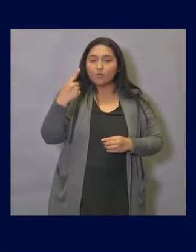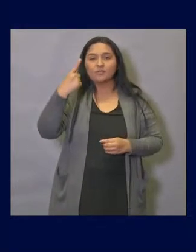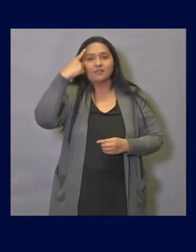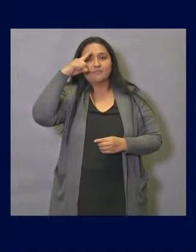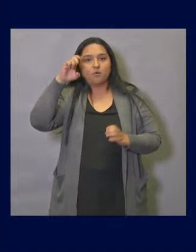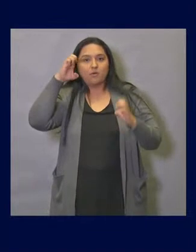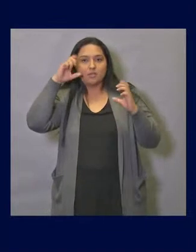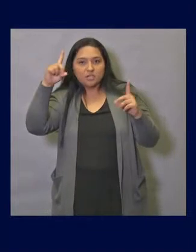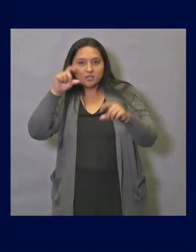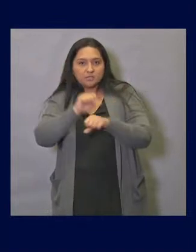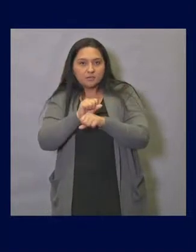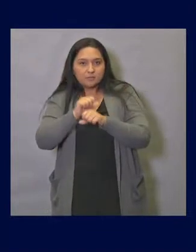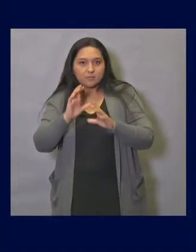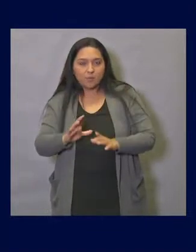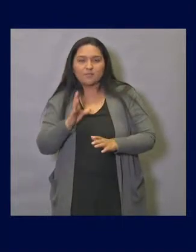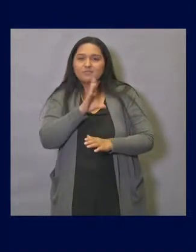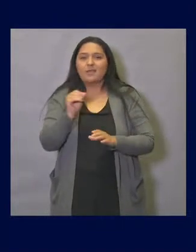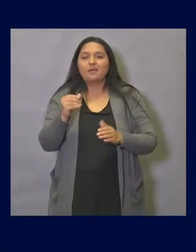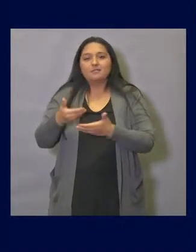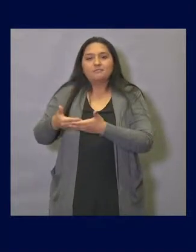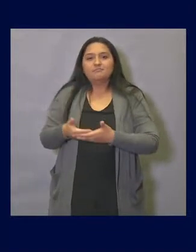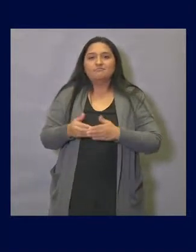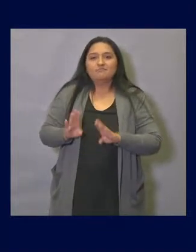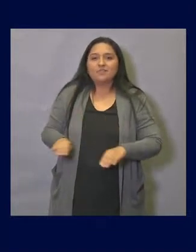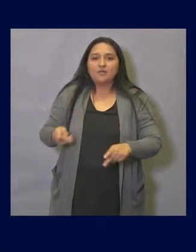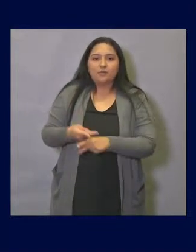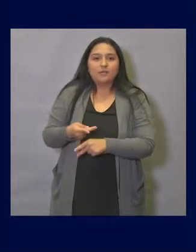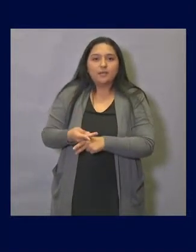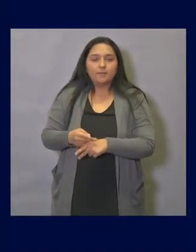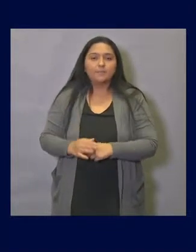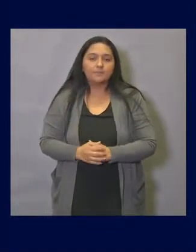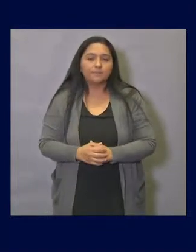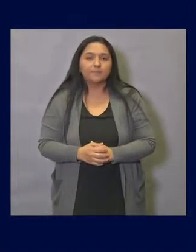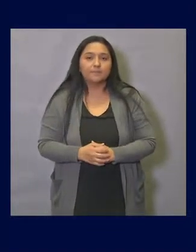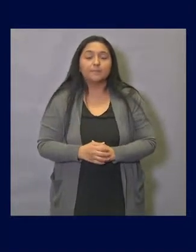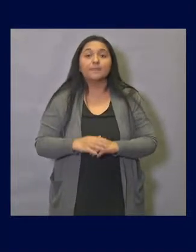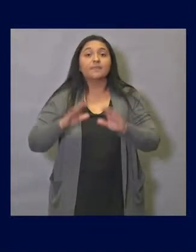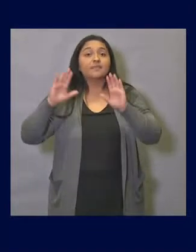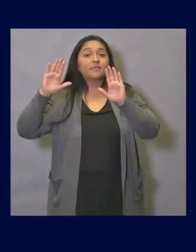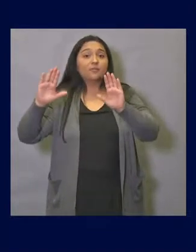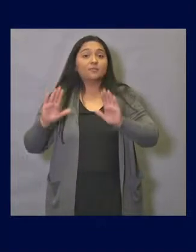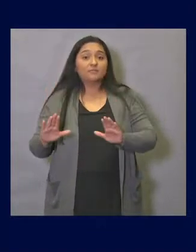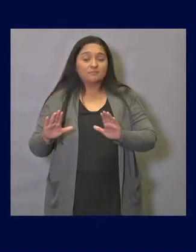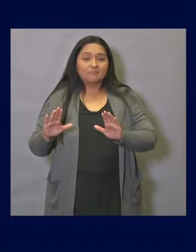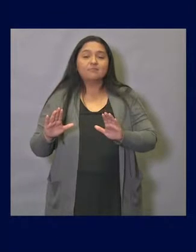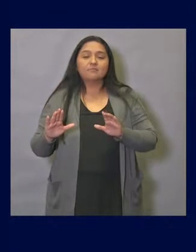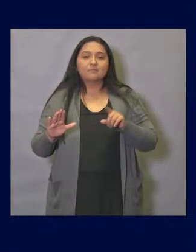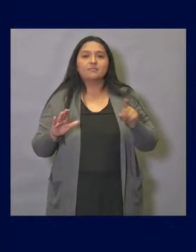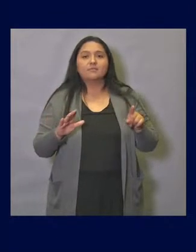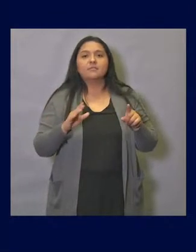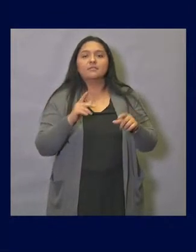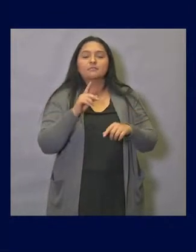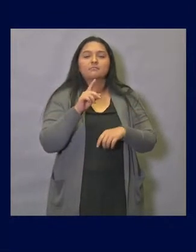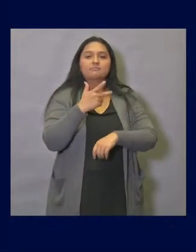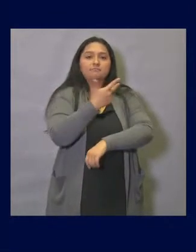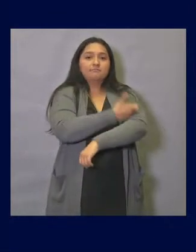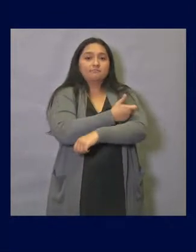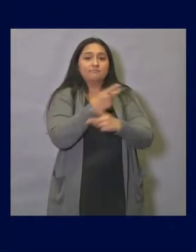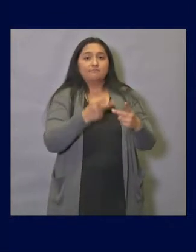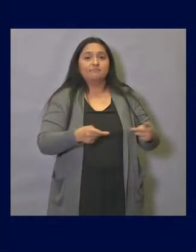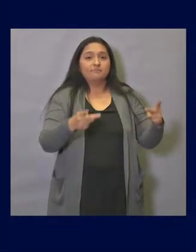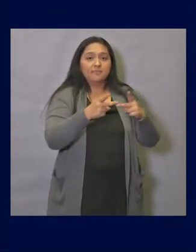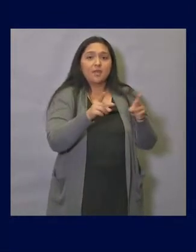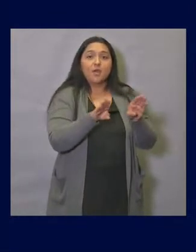educación y educación infantil. Y el domingo, las citas de los centros de vacunación estarán disponibles para las personas que trabajan